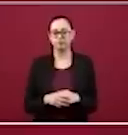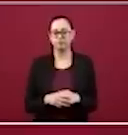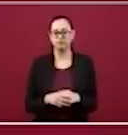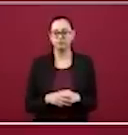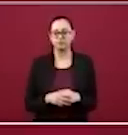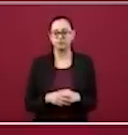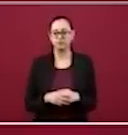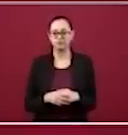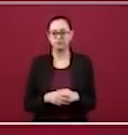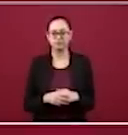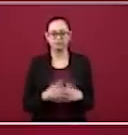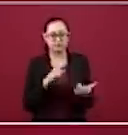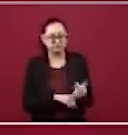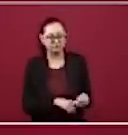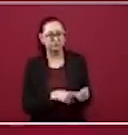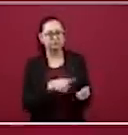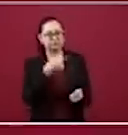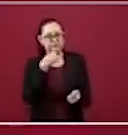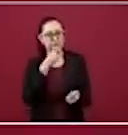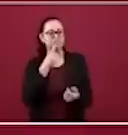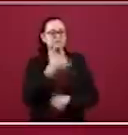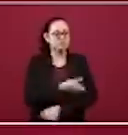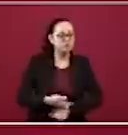a inocentes, niños, la familia,